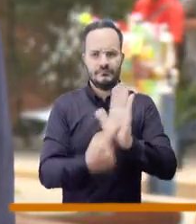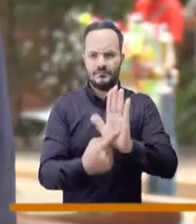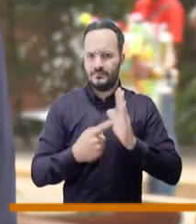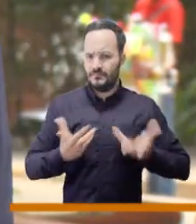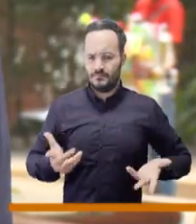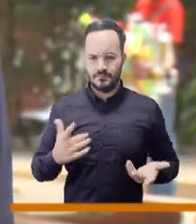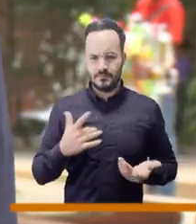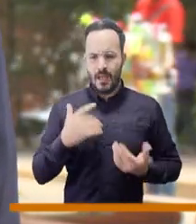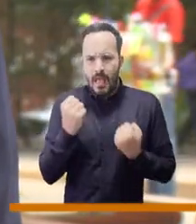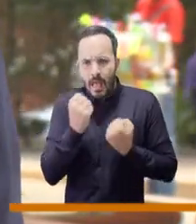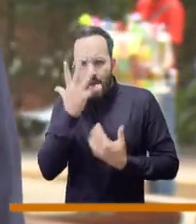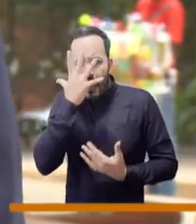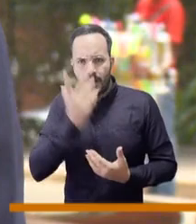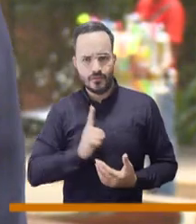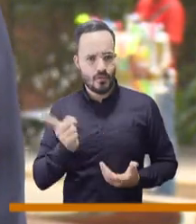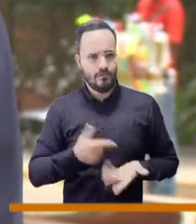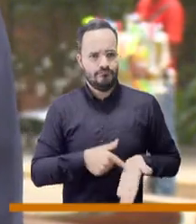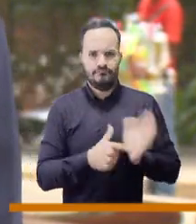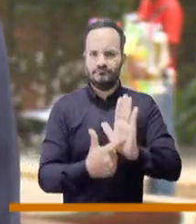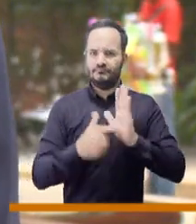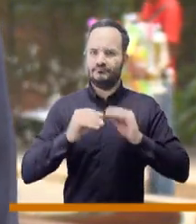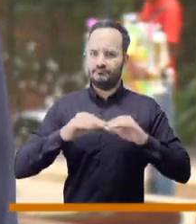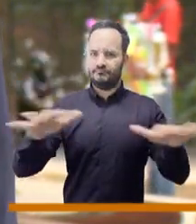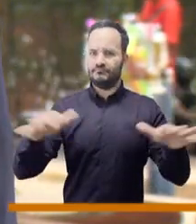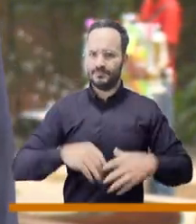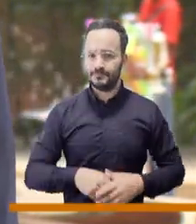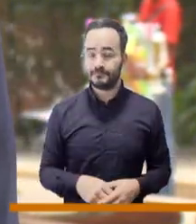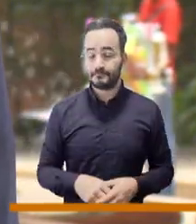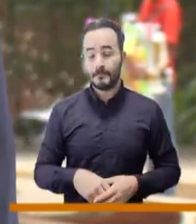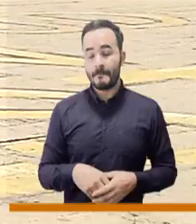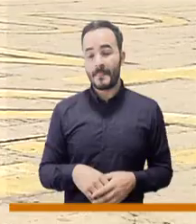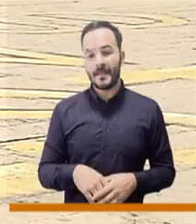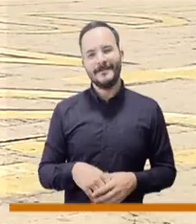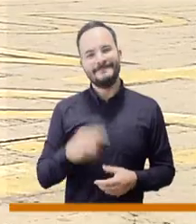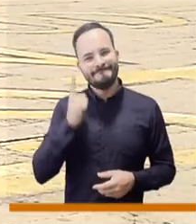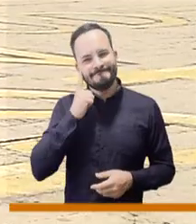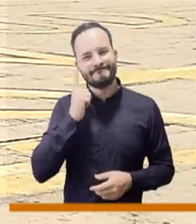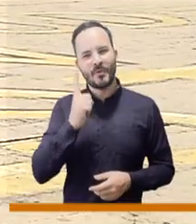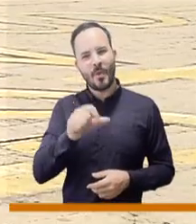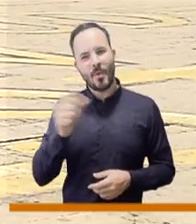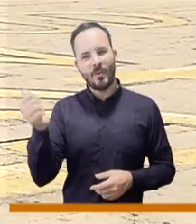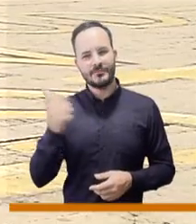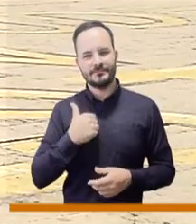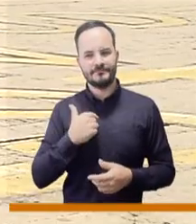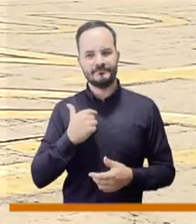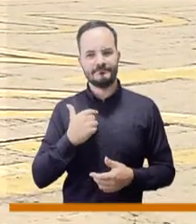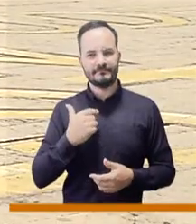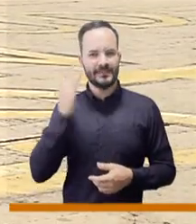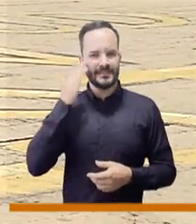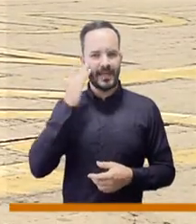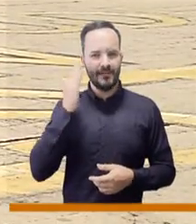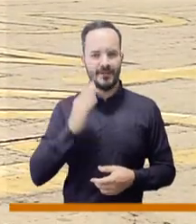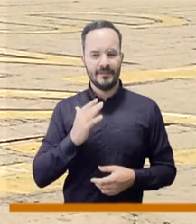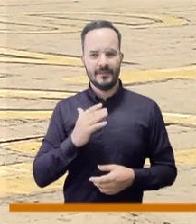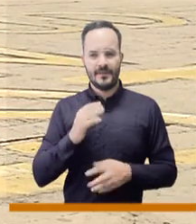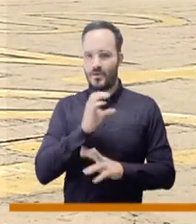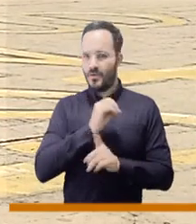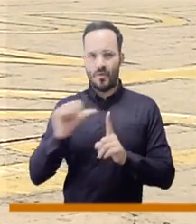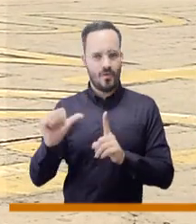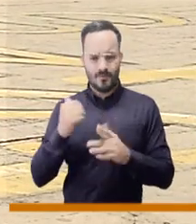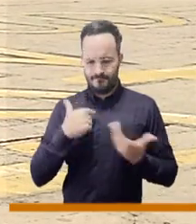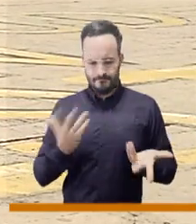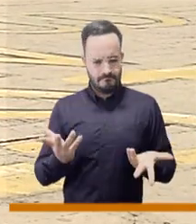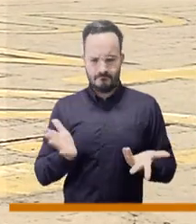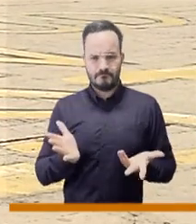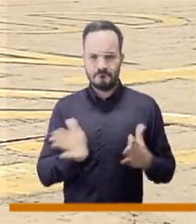las libertades de las niñas y los niños también están puestas ahí. El reconocimiento, por ejemplo, del no